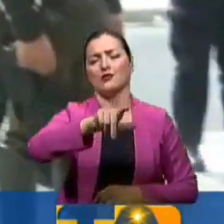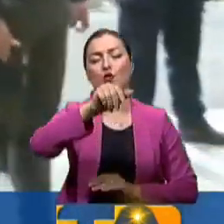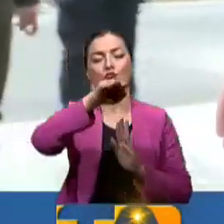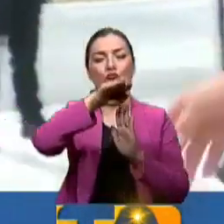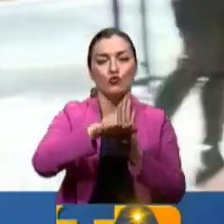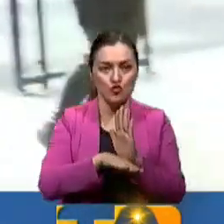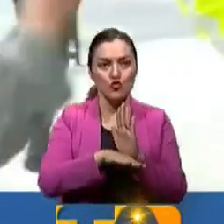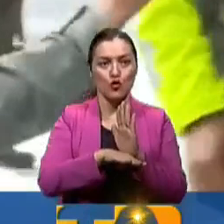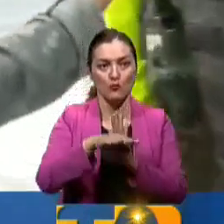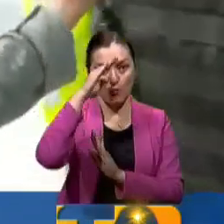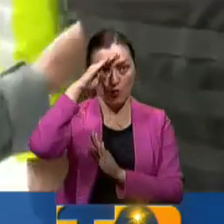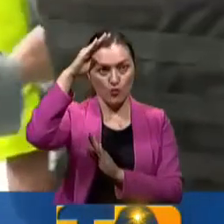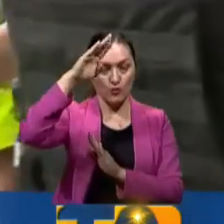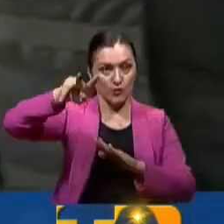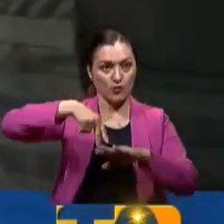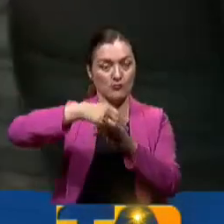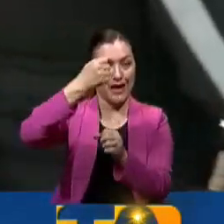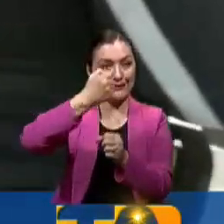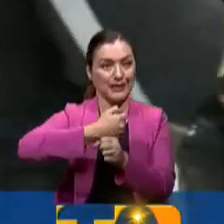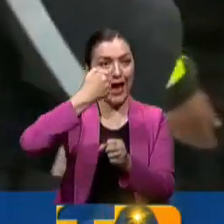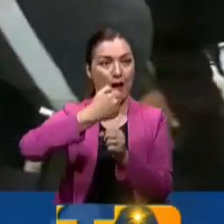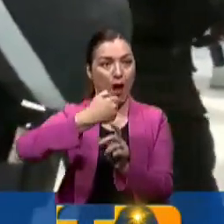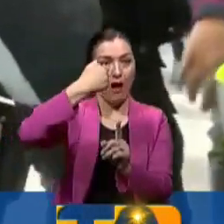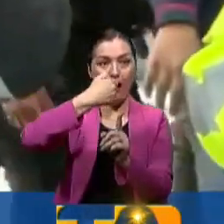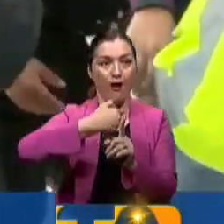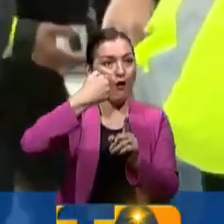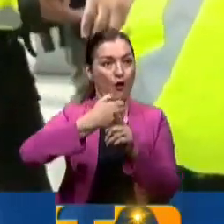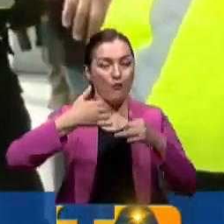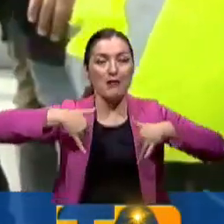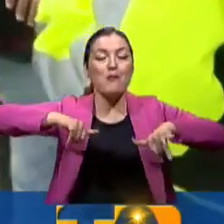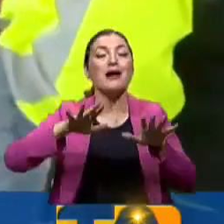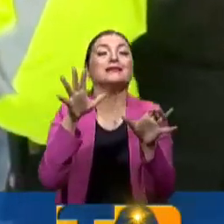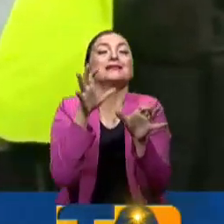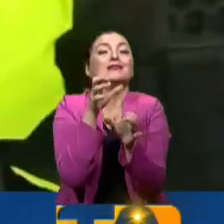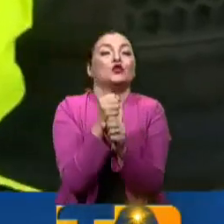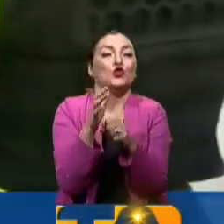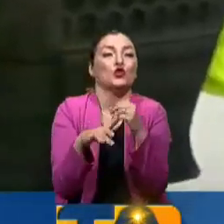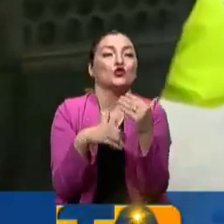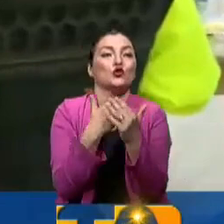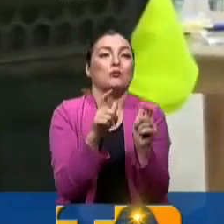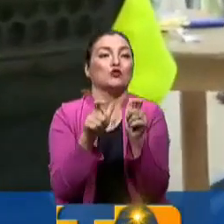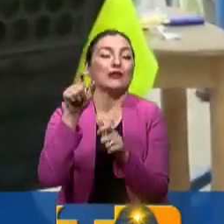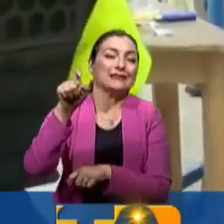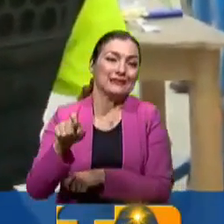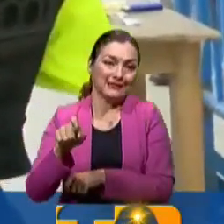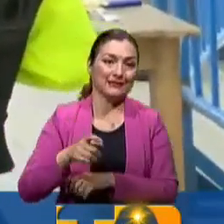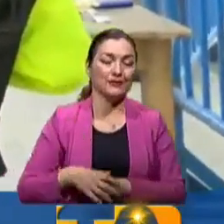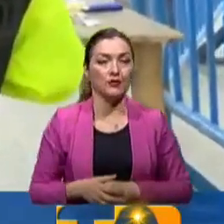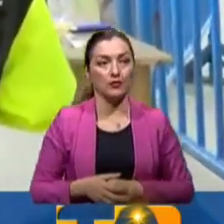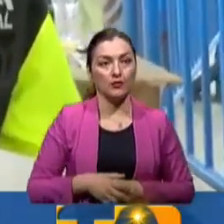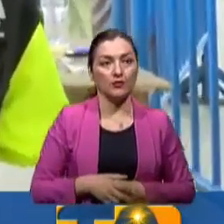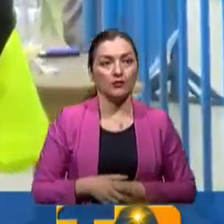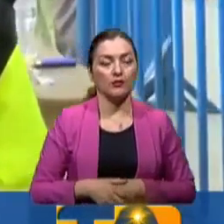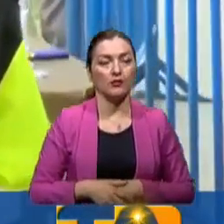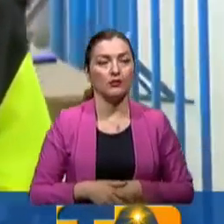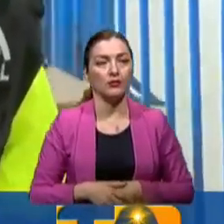sigue la policía trabajando incansablemente para poder dar esa seguridad a todos los ciudadanos que necesitan. La Policía